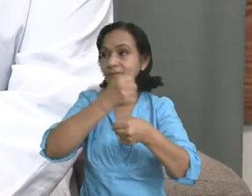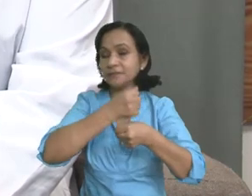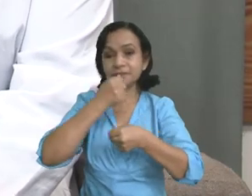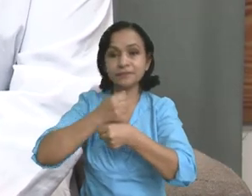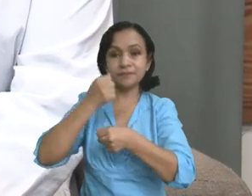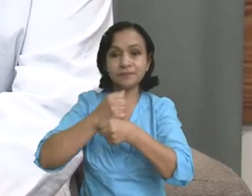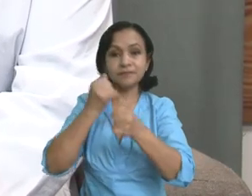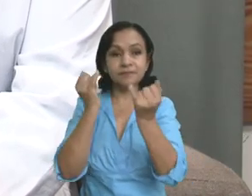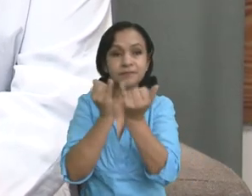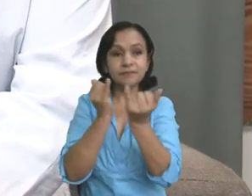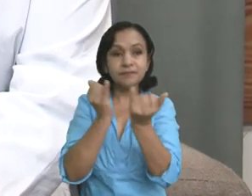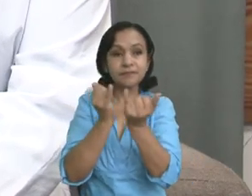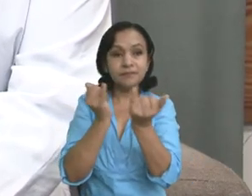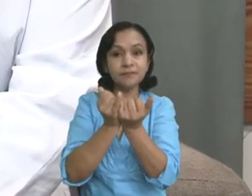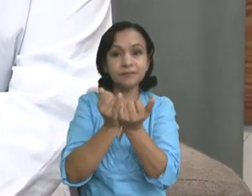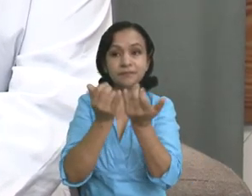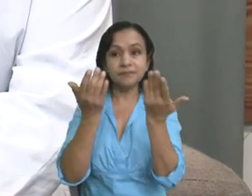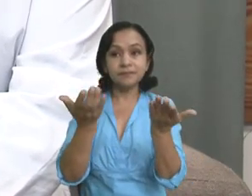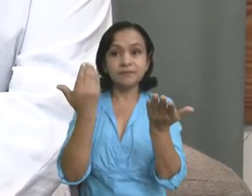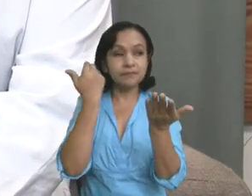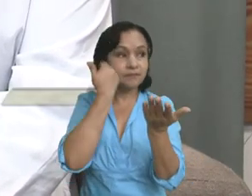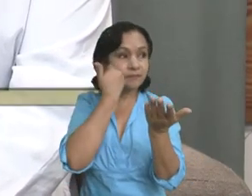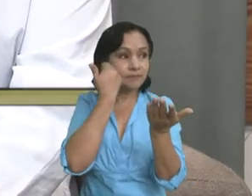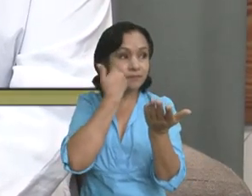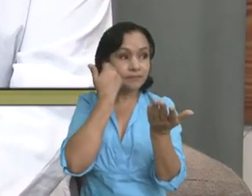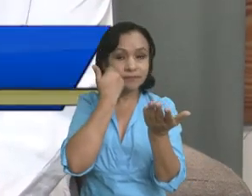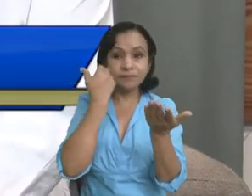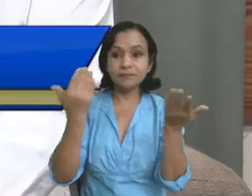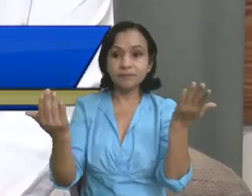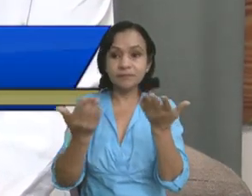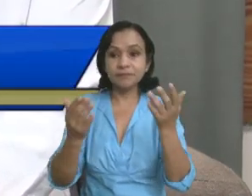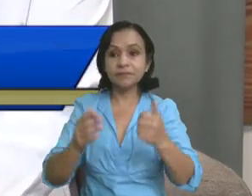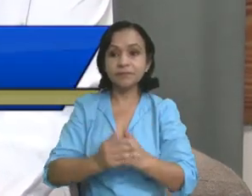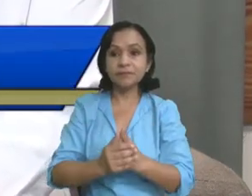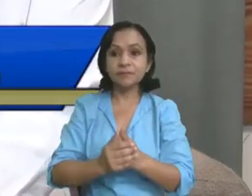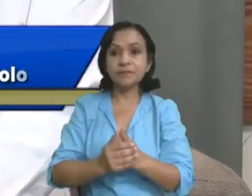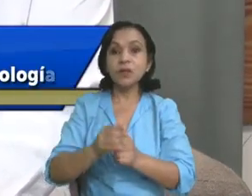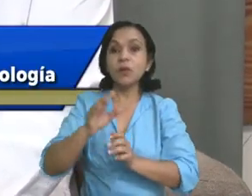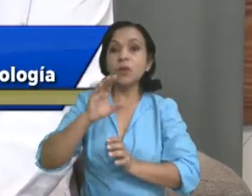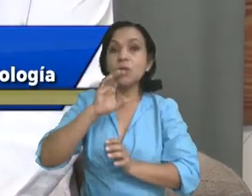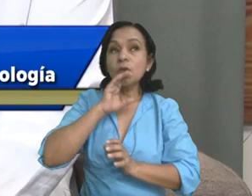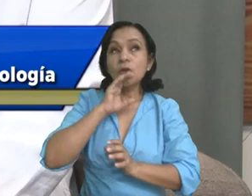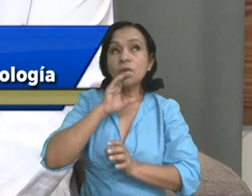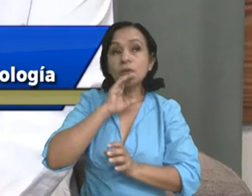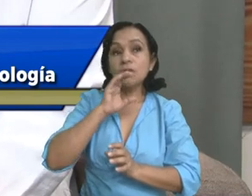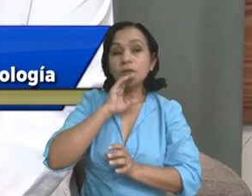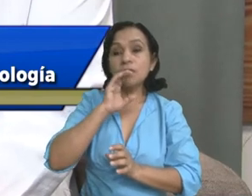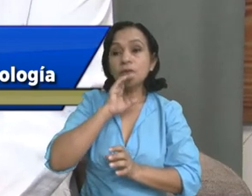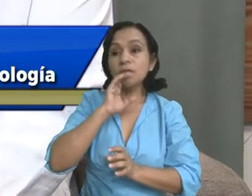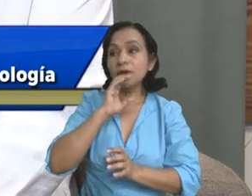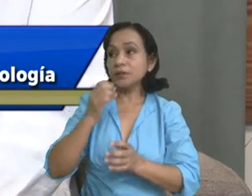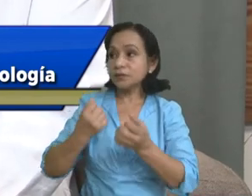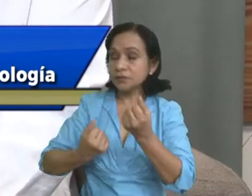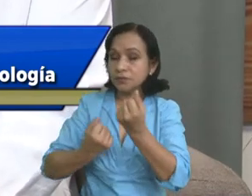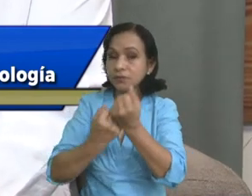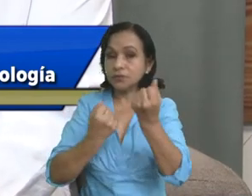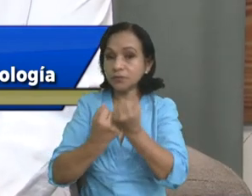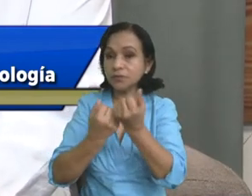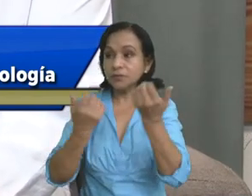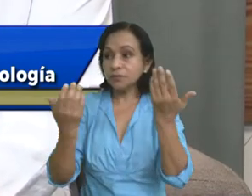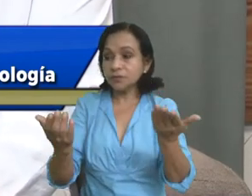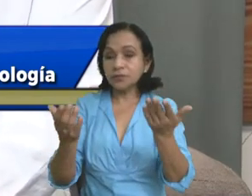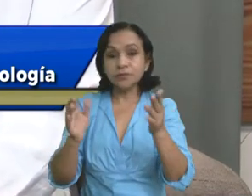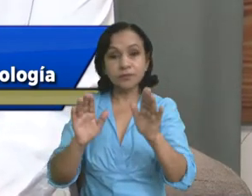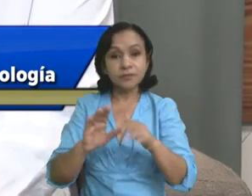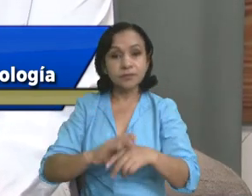al enfrentamiento de esta pandemia que sufre hoy el mundo. Bueno, los cubanos tenemos una vocación solidaria y de